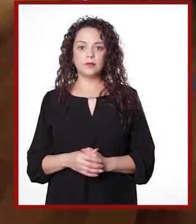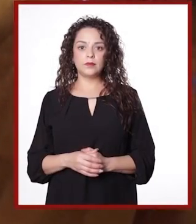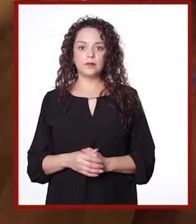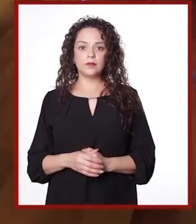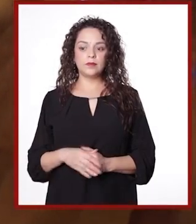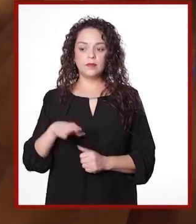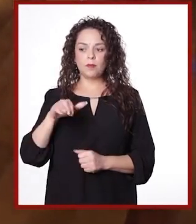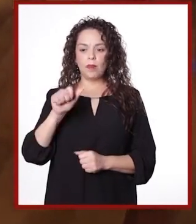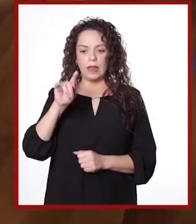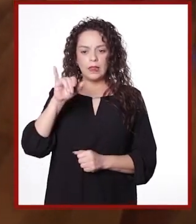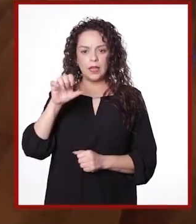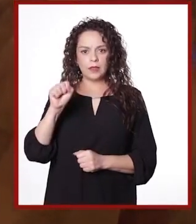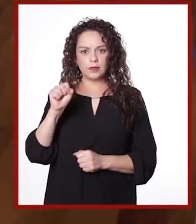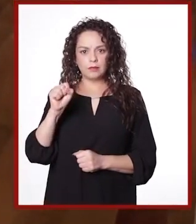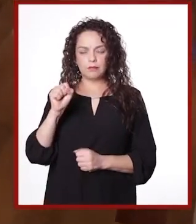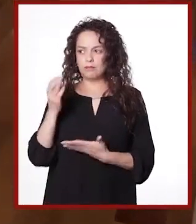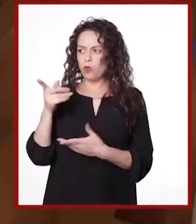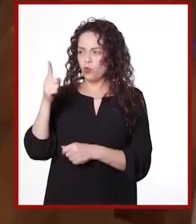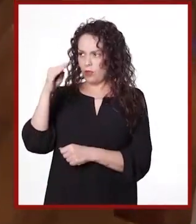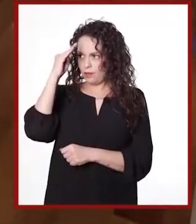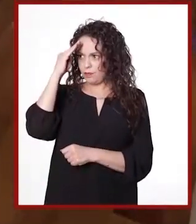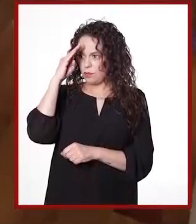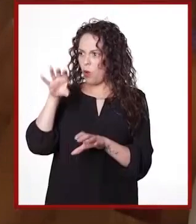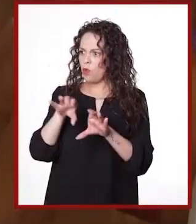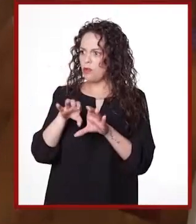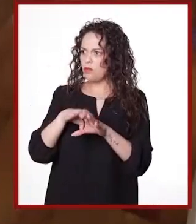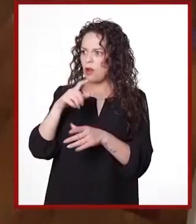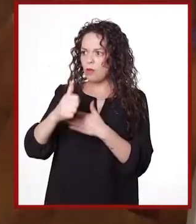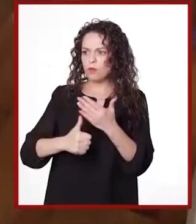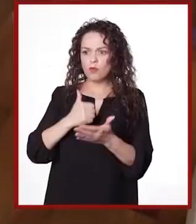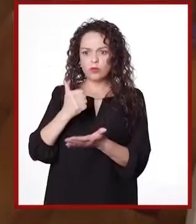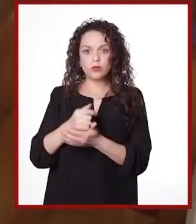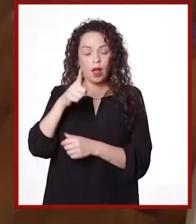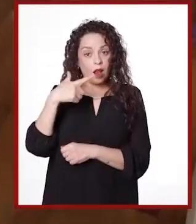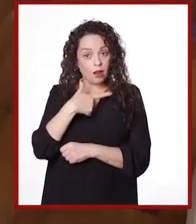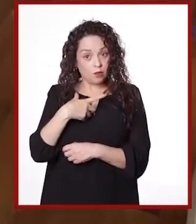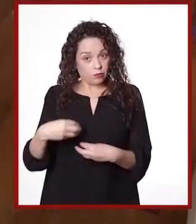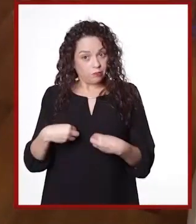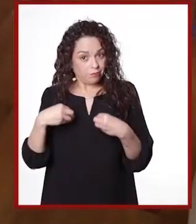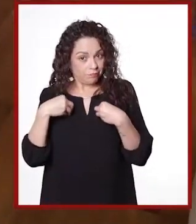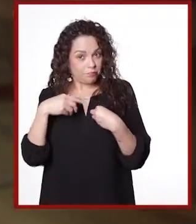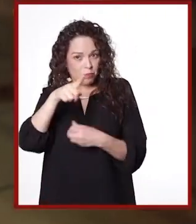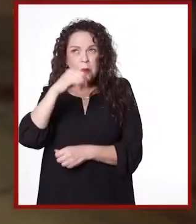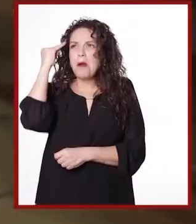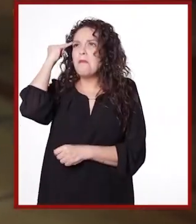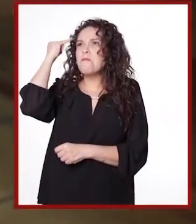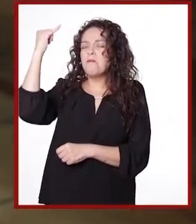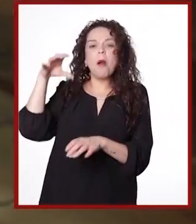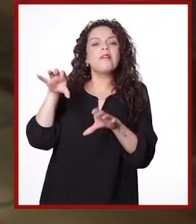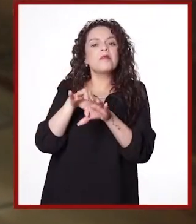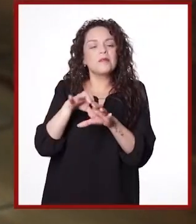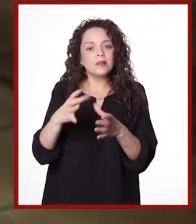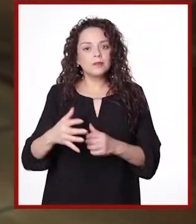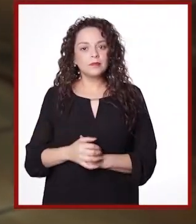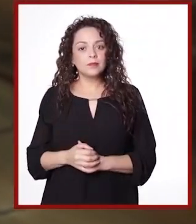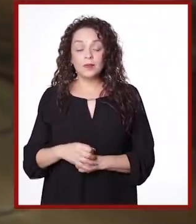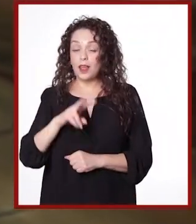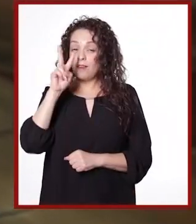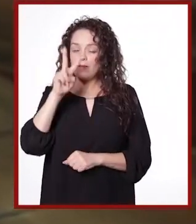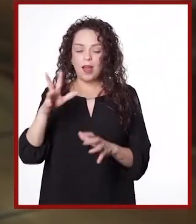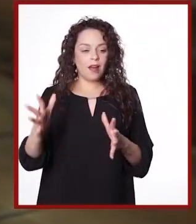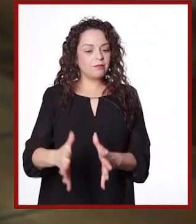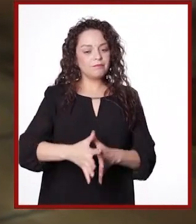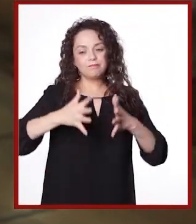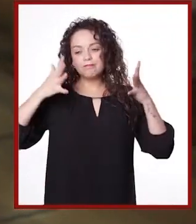Matías, ¿te has puesto a pensar cómo sería la ciudad ideal en la que te gustaría vivir? ¿Cómo te la imaginas? La verdad, sería enorme, con